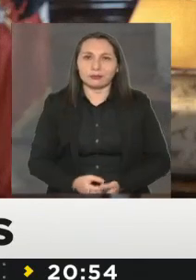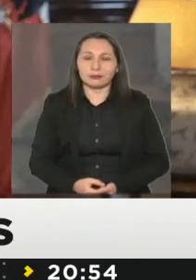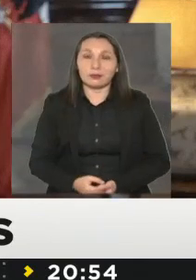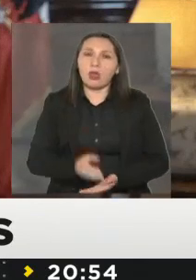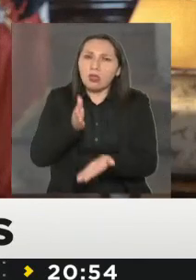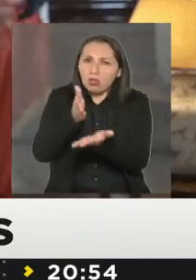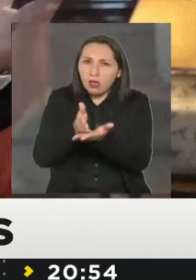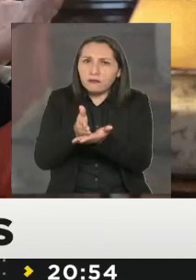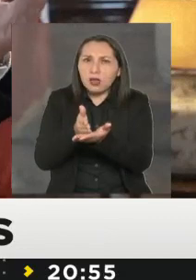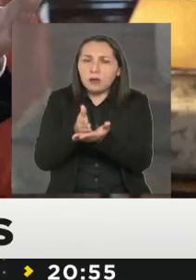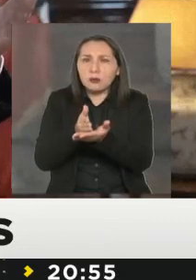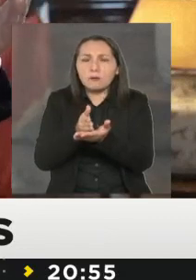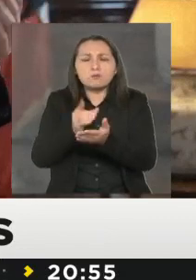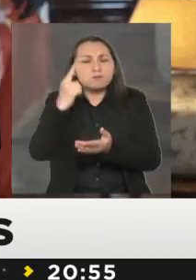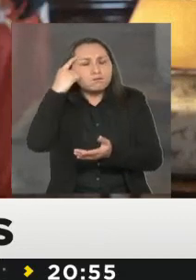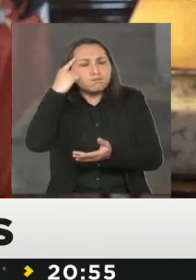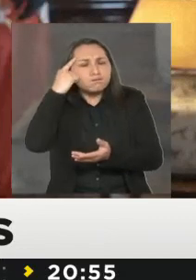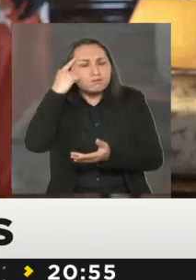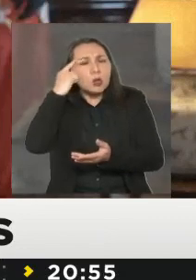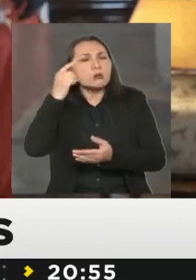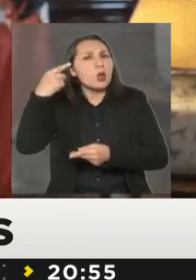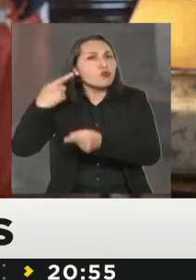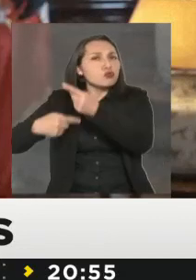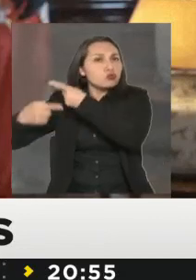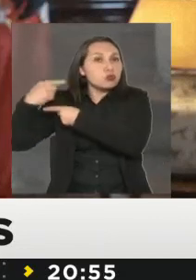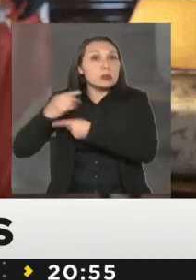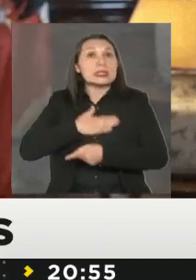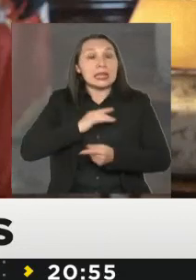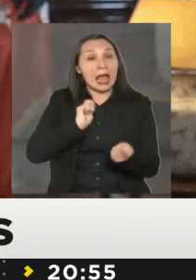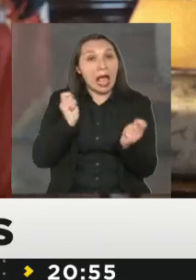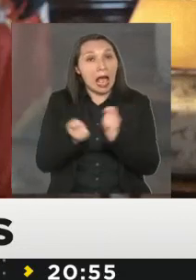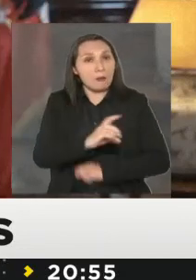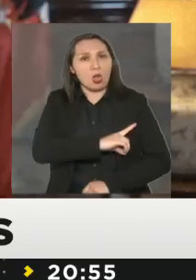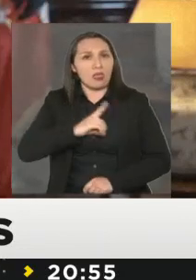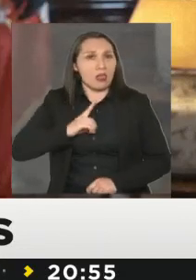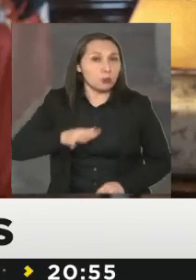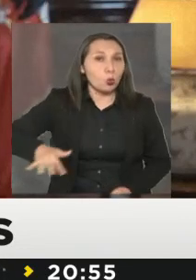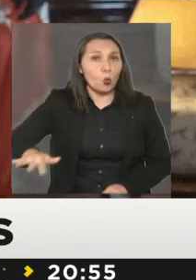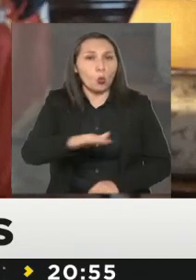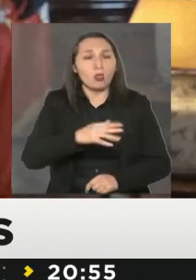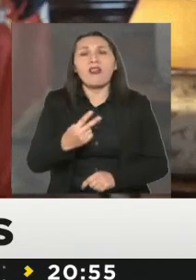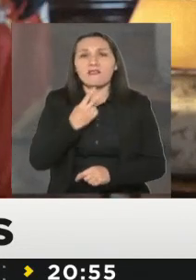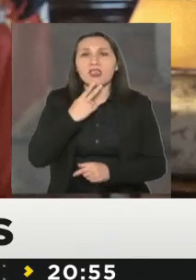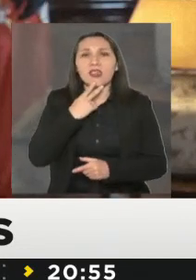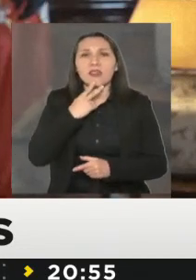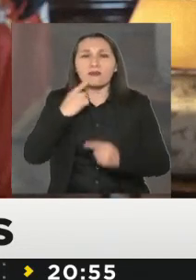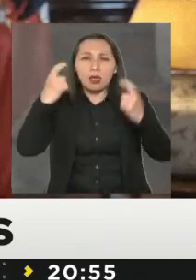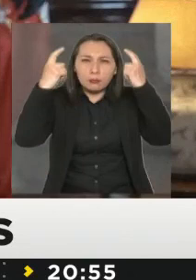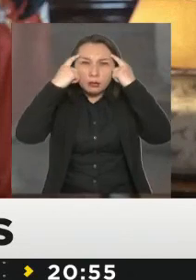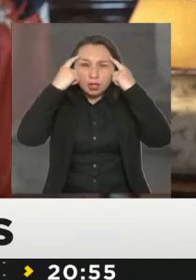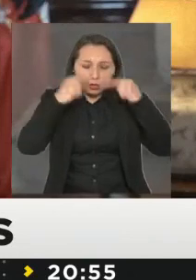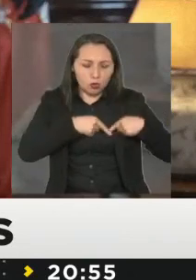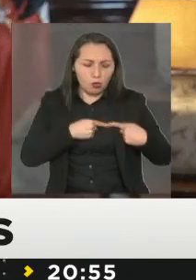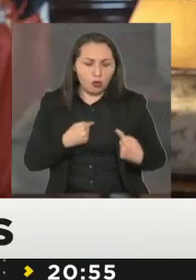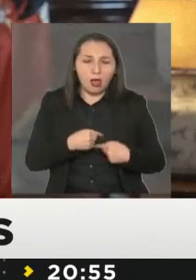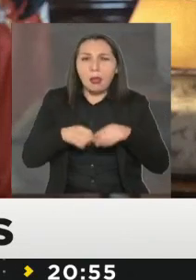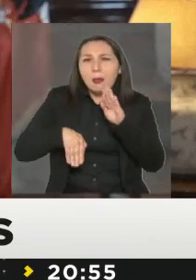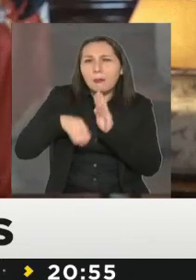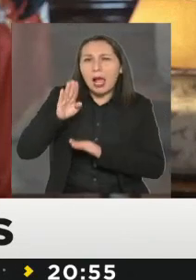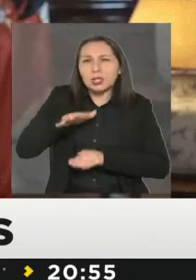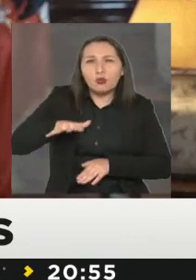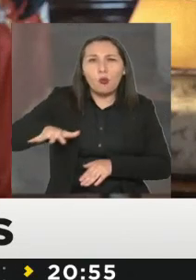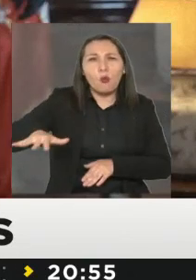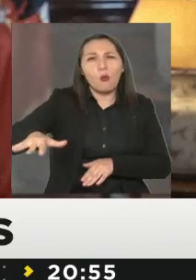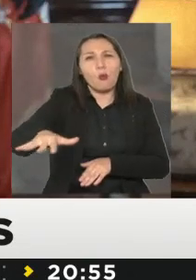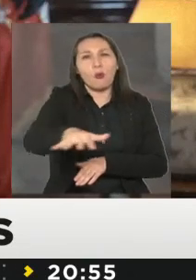debemos tener perspectiva histórica pues los anhelos de cambio y dignidad compartida habitan en las mentes y corazones de la inmensa mayoría